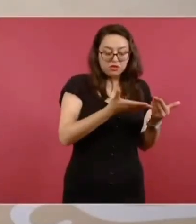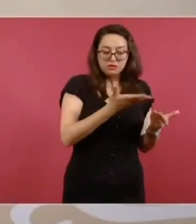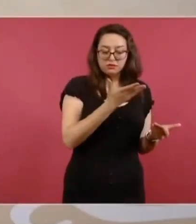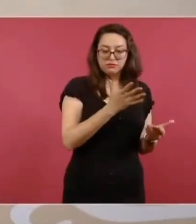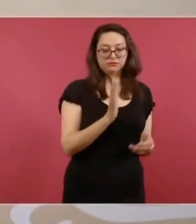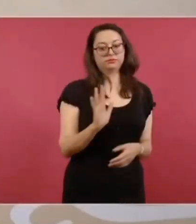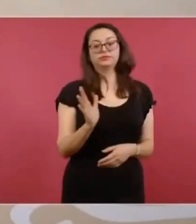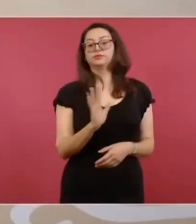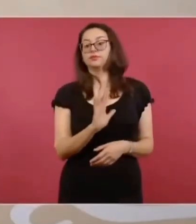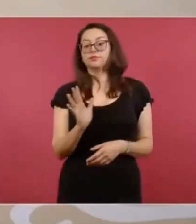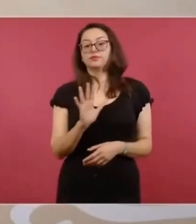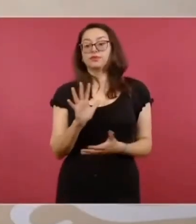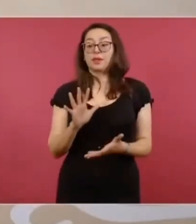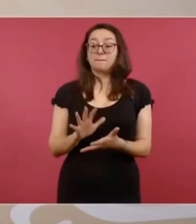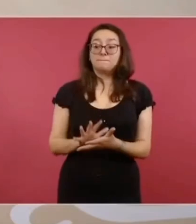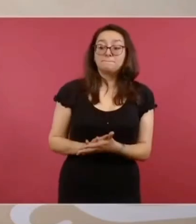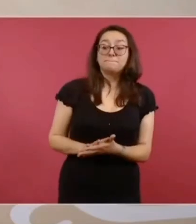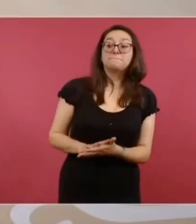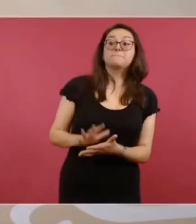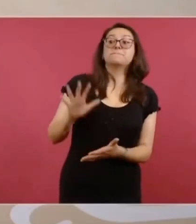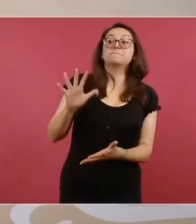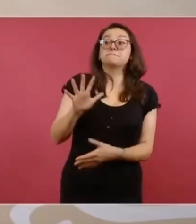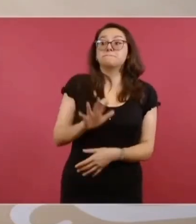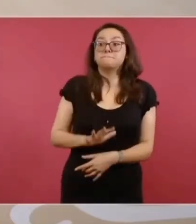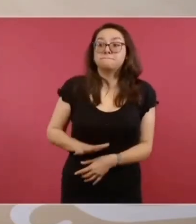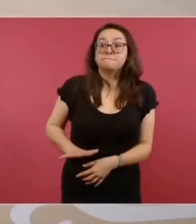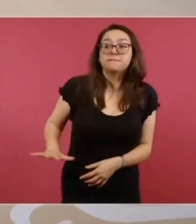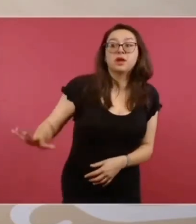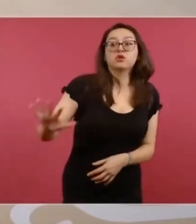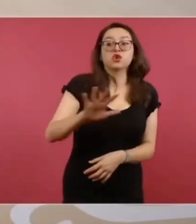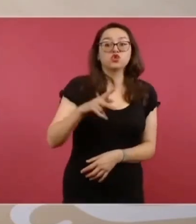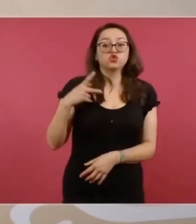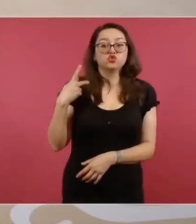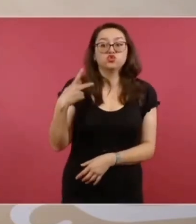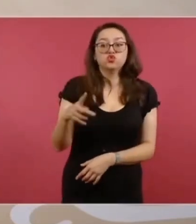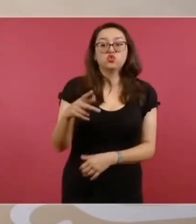el poder del pueblo, para el pueblo, con el pueblo.